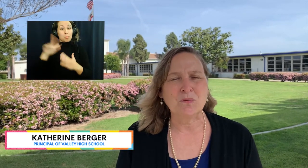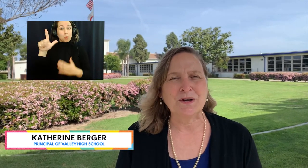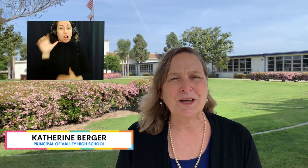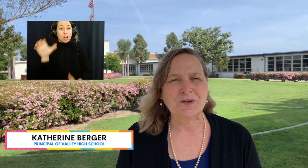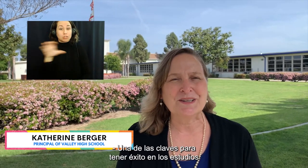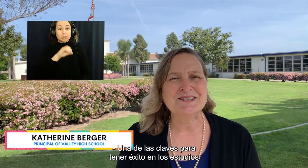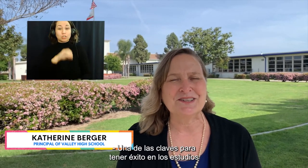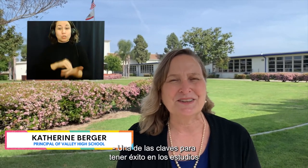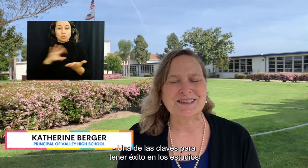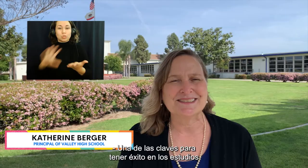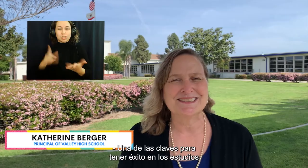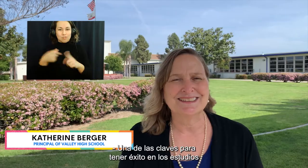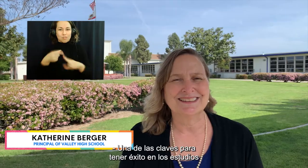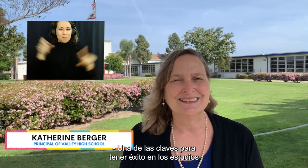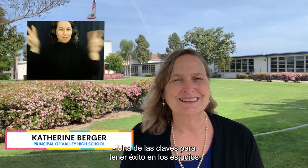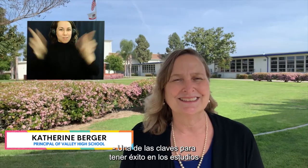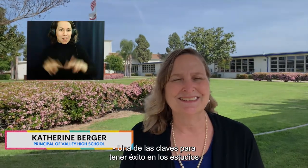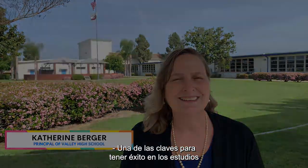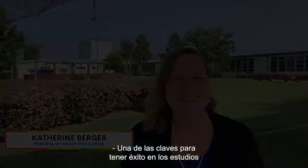top 100 students.